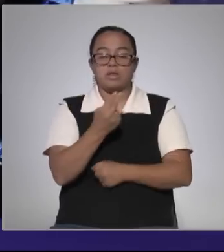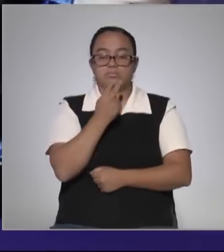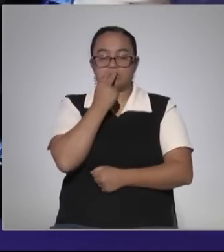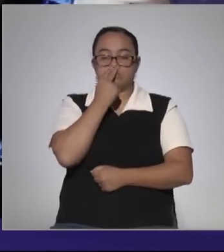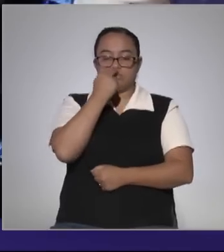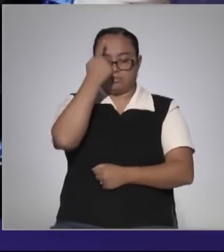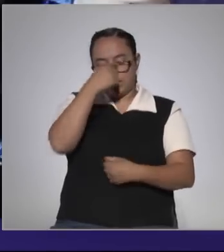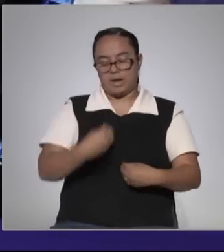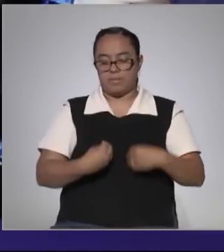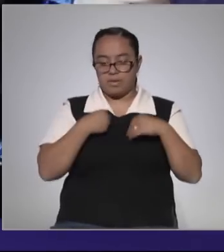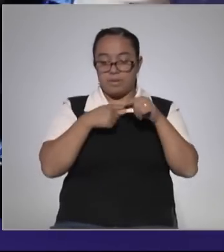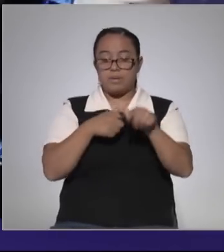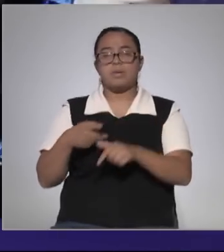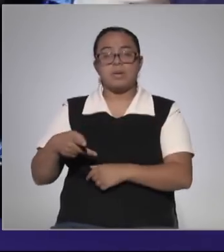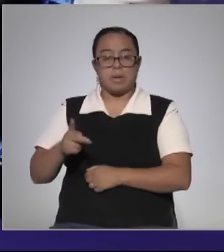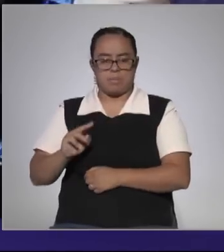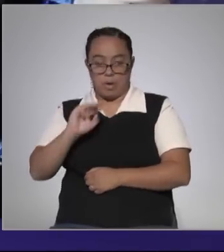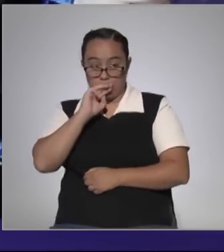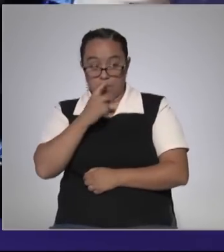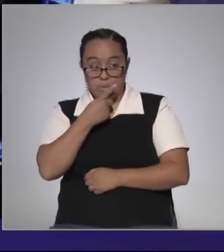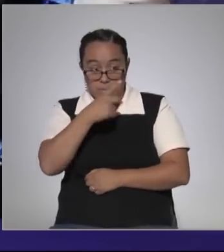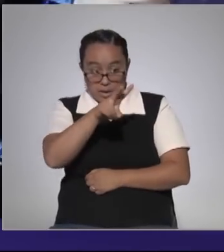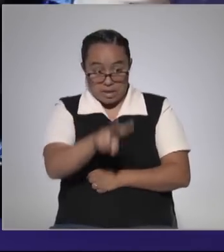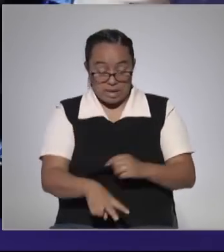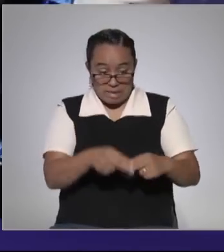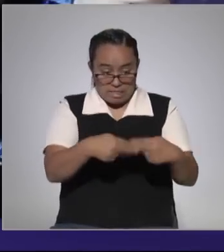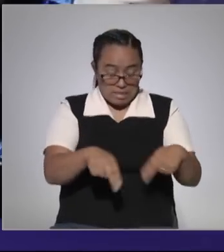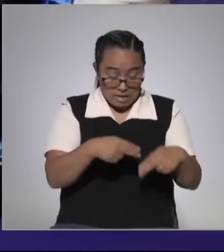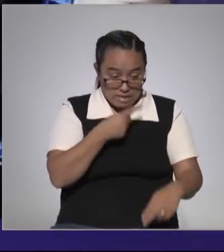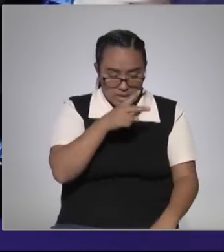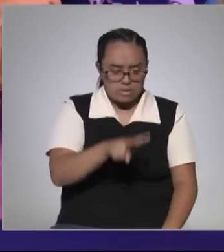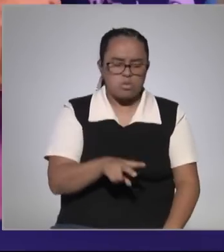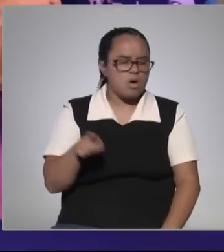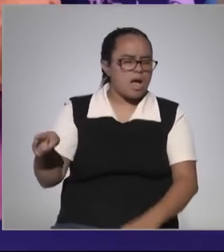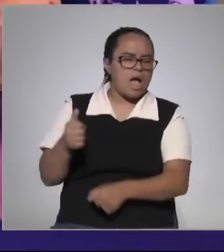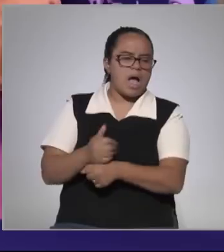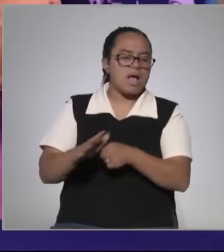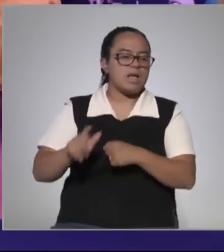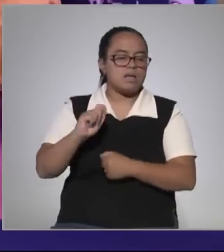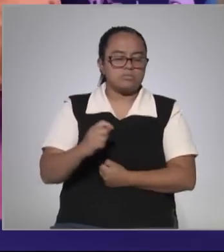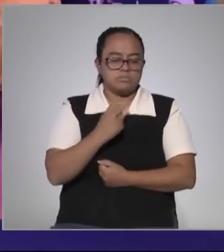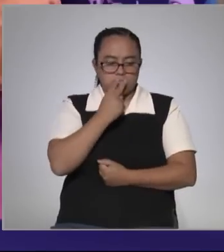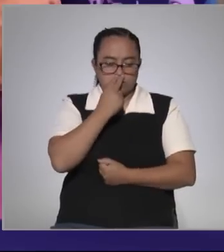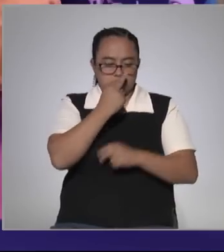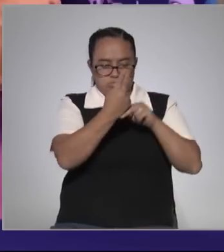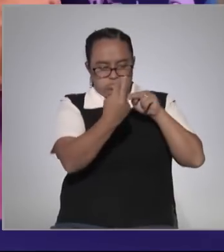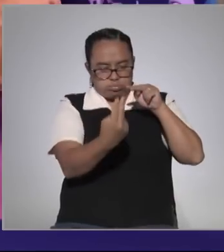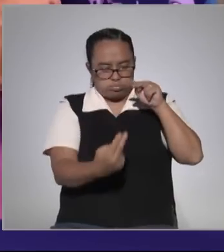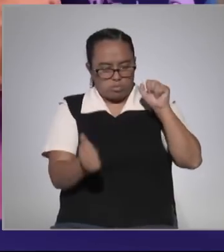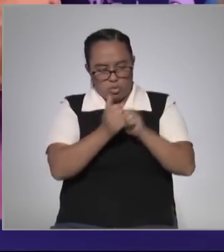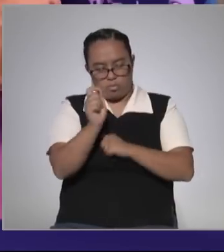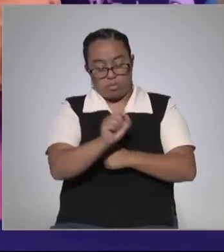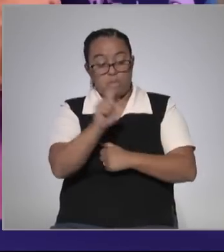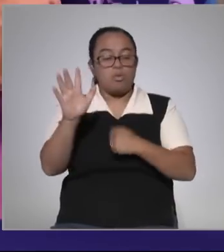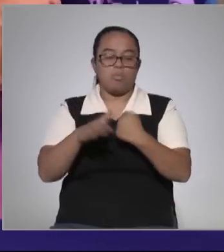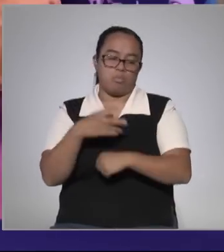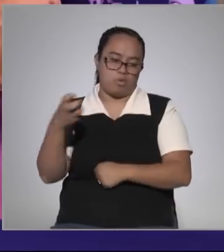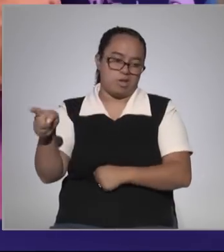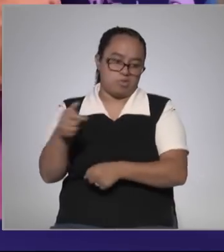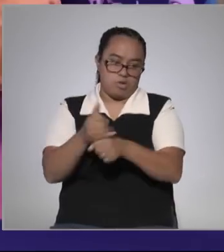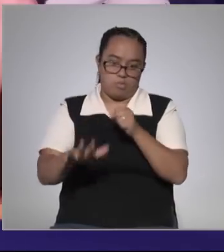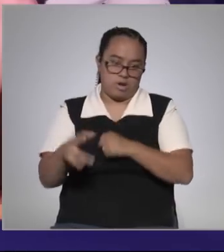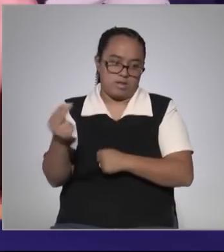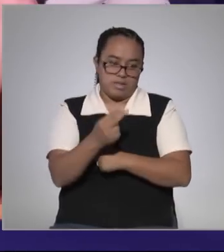la madre ha decidido ocultar esta verdad con la nieta, diciéndole que en verdad la abuela es una buza profesional y que por eso tiene que llevar siempre un tanque de